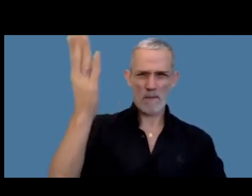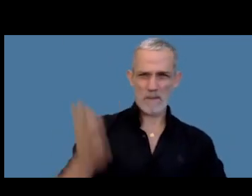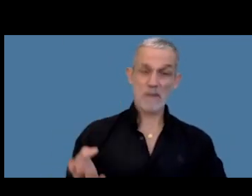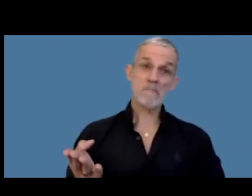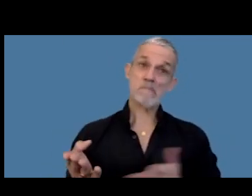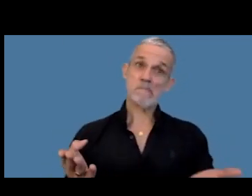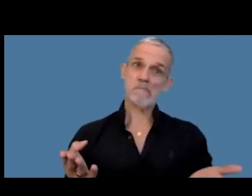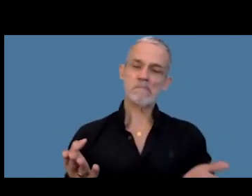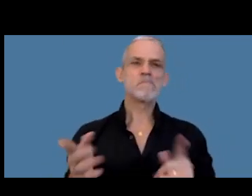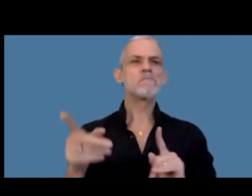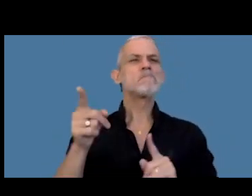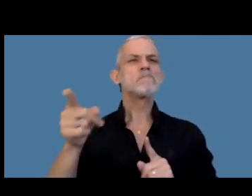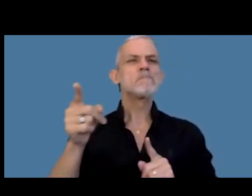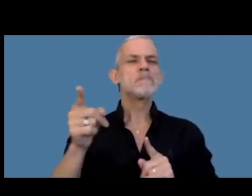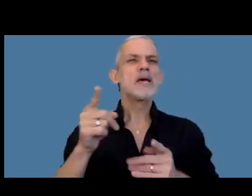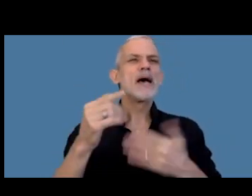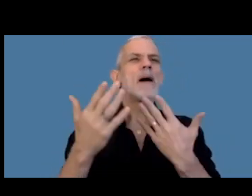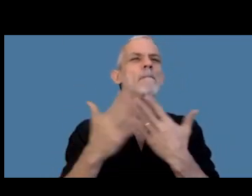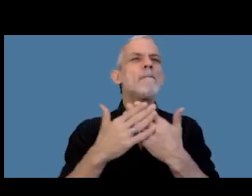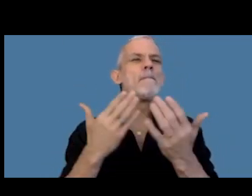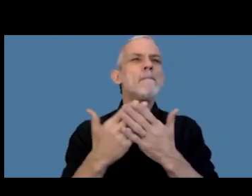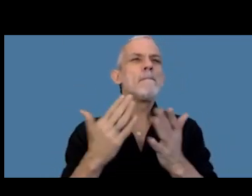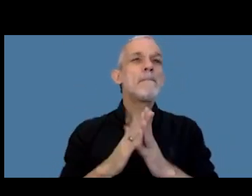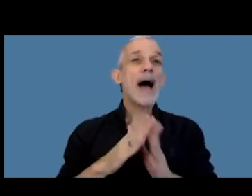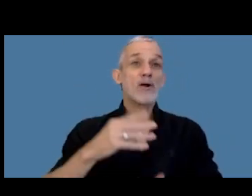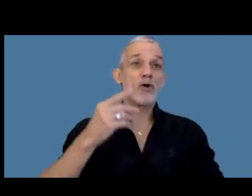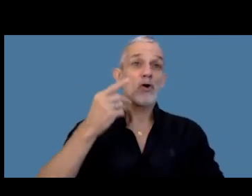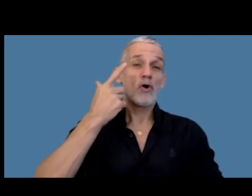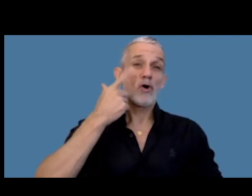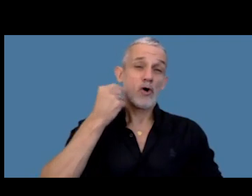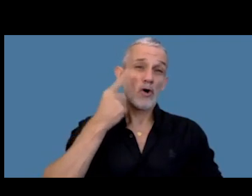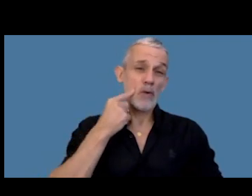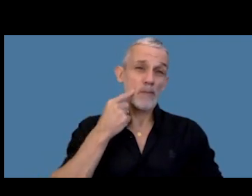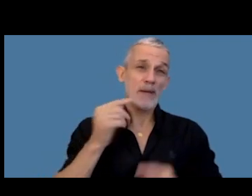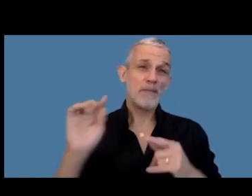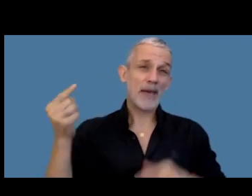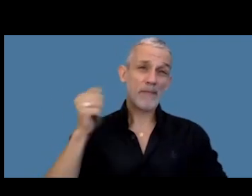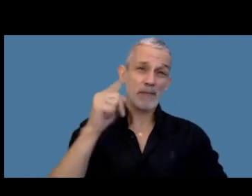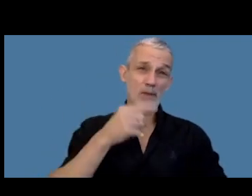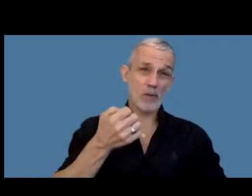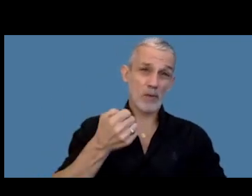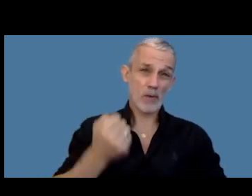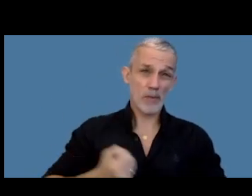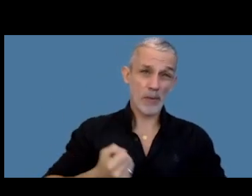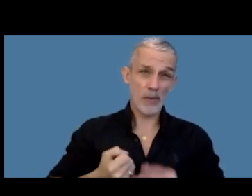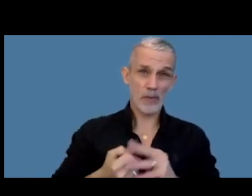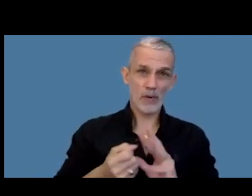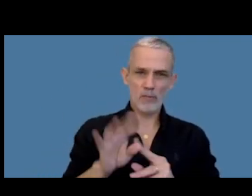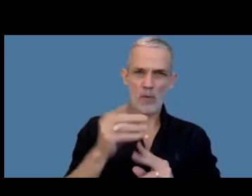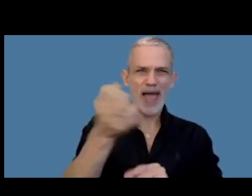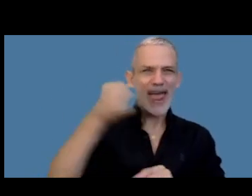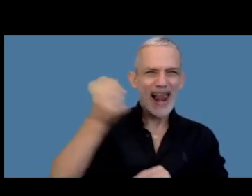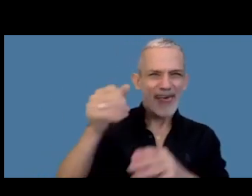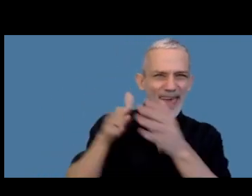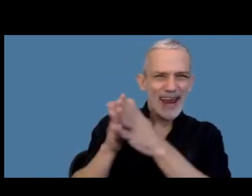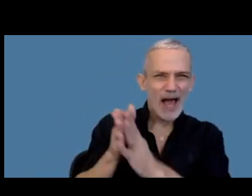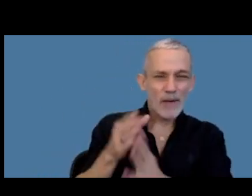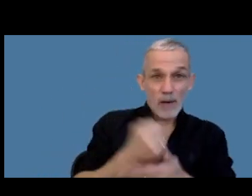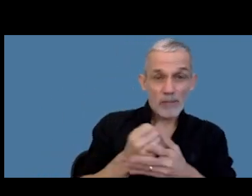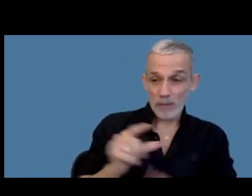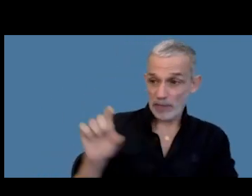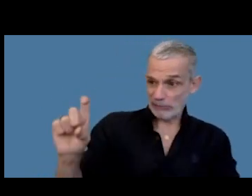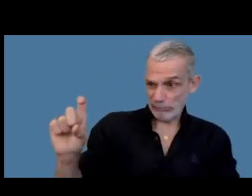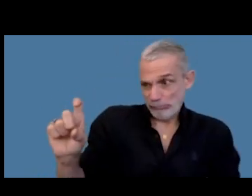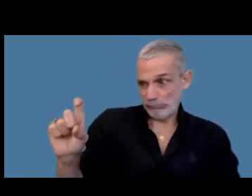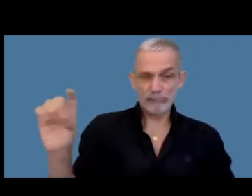extrae manualmente material genético masculino, lo pone en la heladera y se lo da a la mujer para